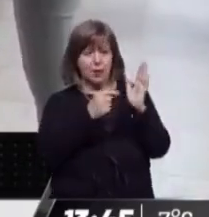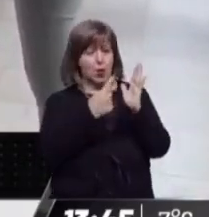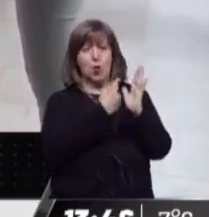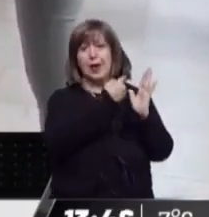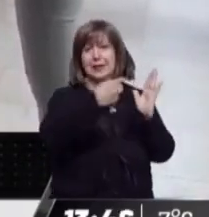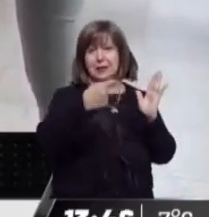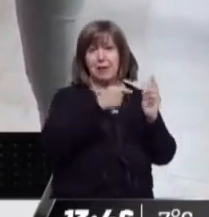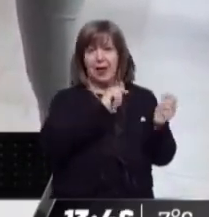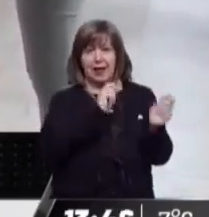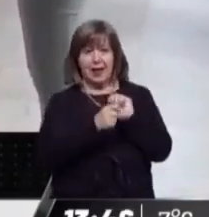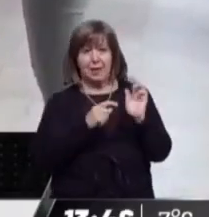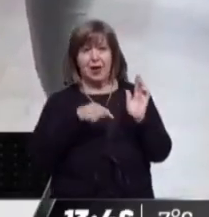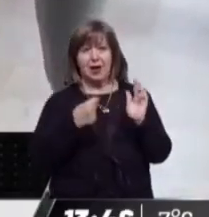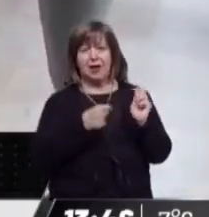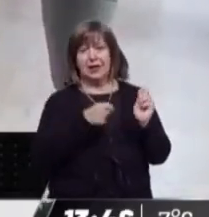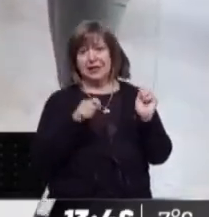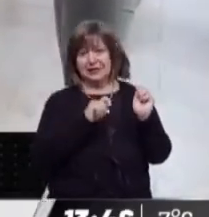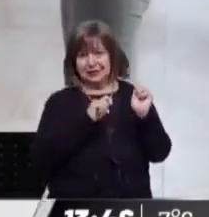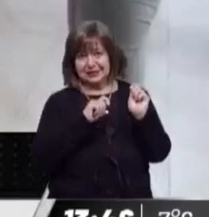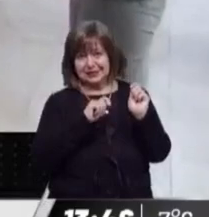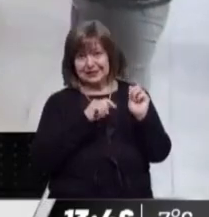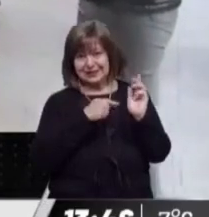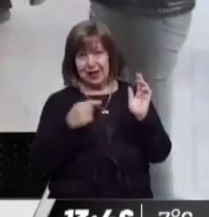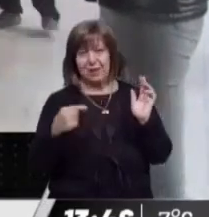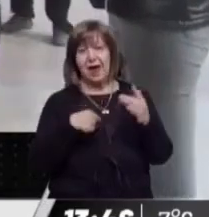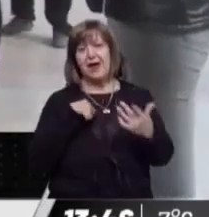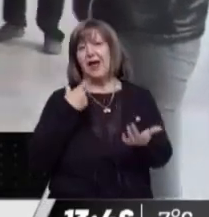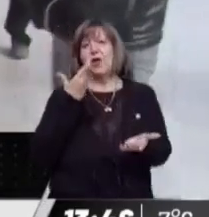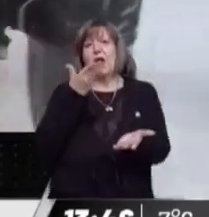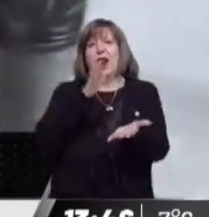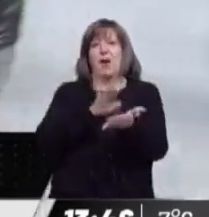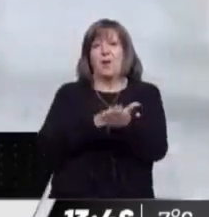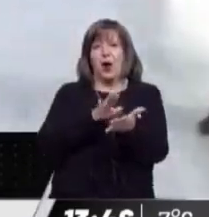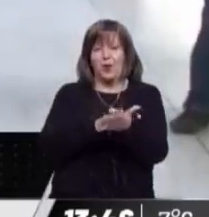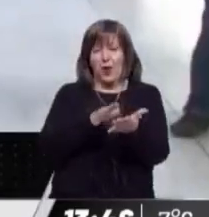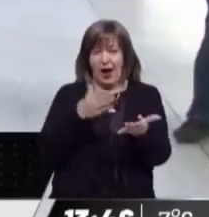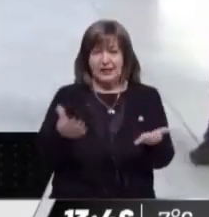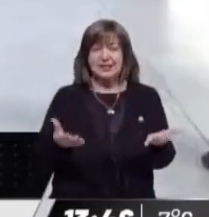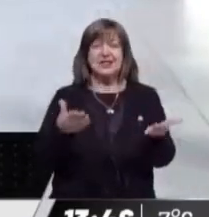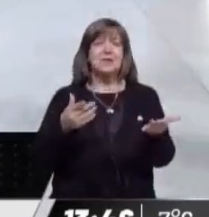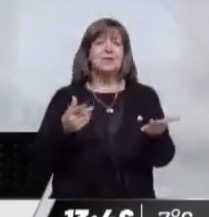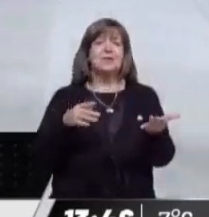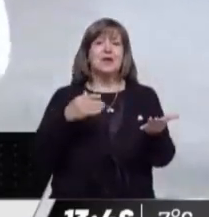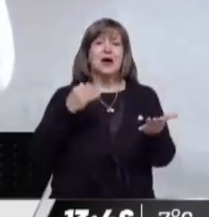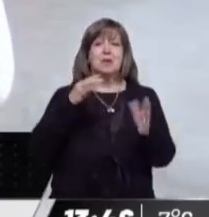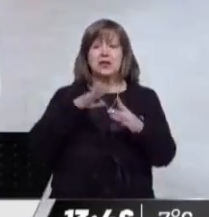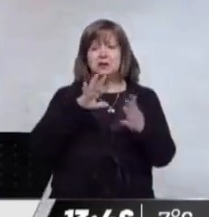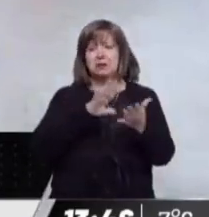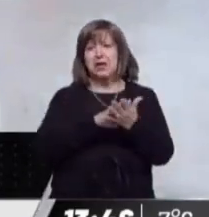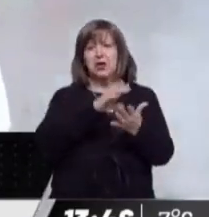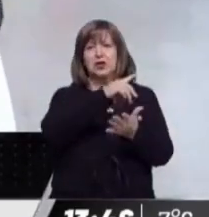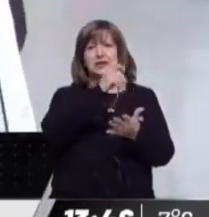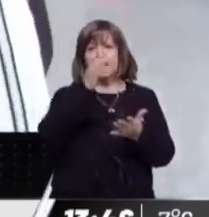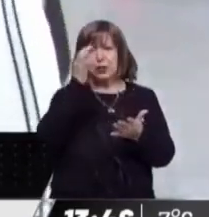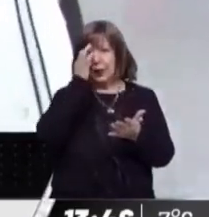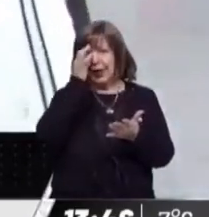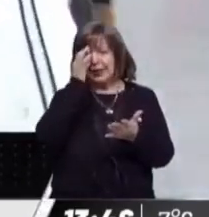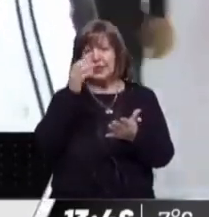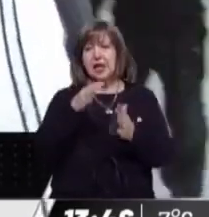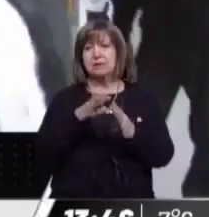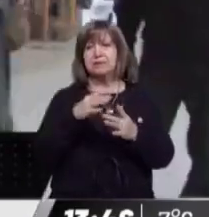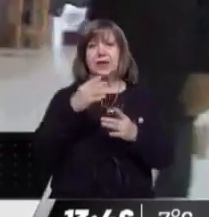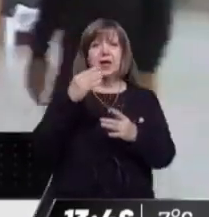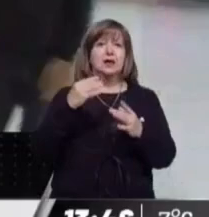15 días. Así que es muy buena la propuesta. Son más de 120 propuestas que vamos a tener en 15